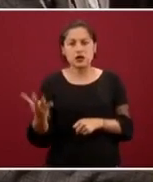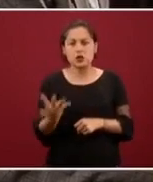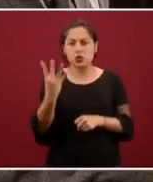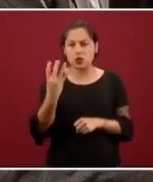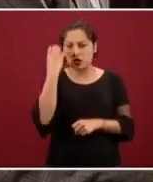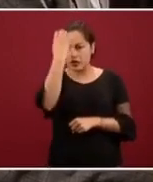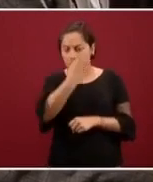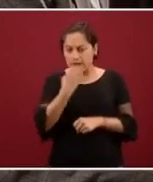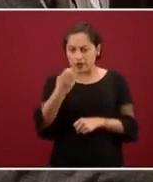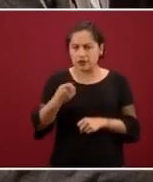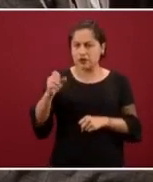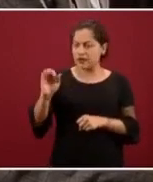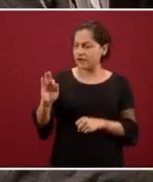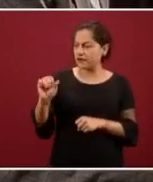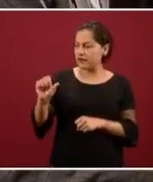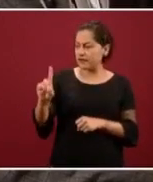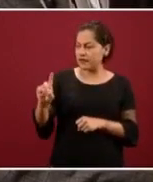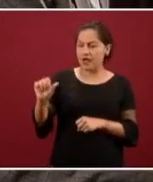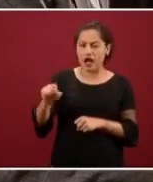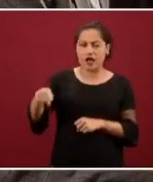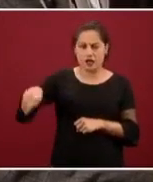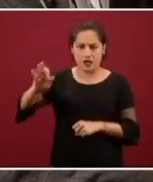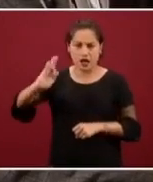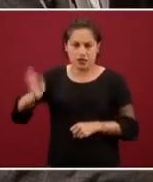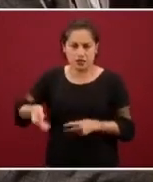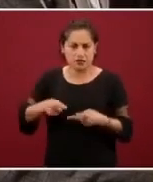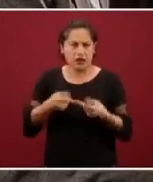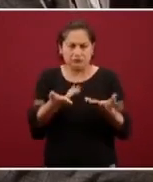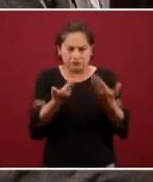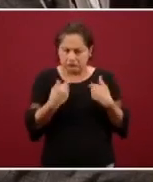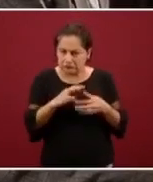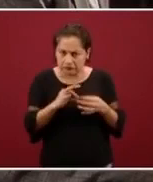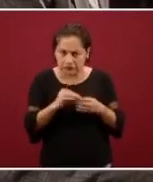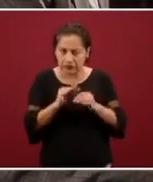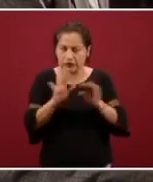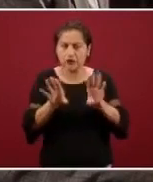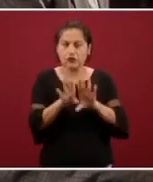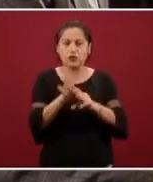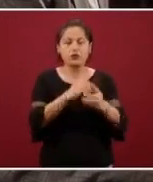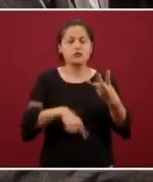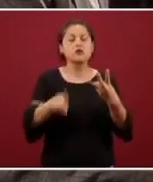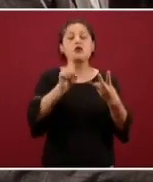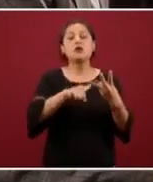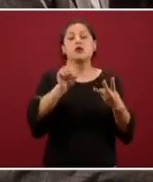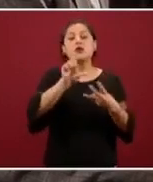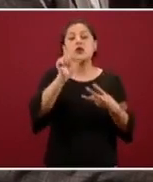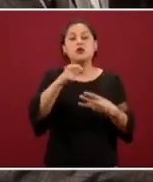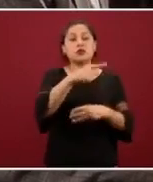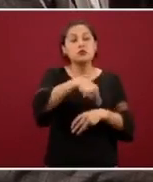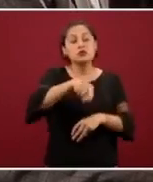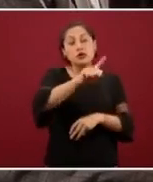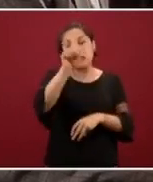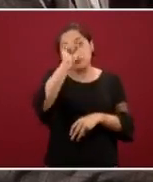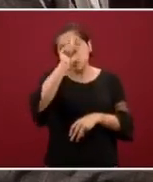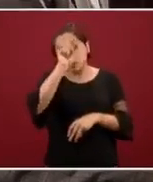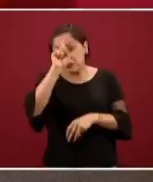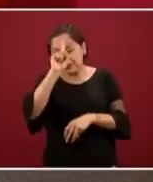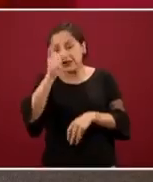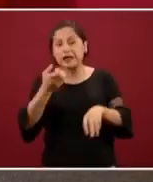por FDA? Y finalmente, Ana, si nos puedes explicar un poco cuál sería la estrategia sugerida a los estados para las personas en situación de